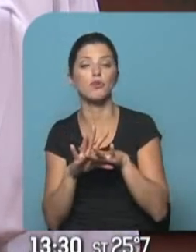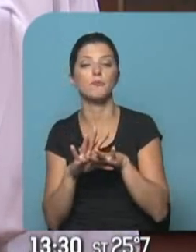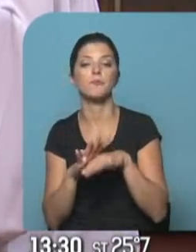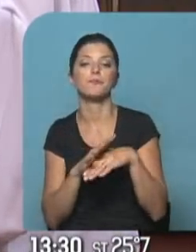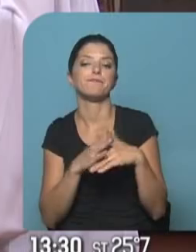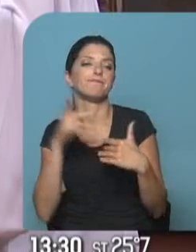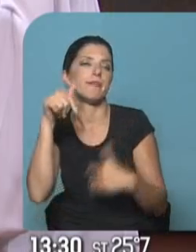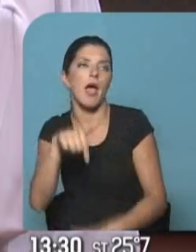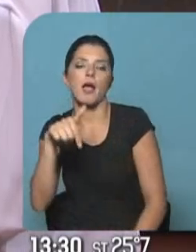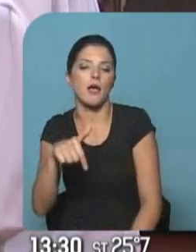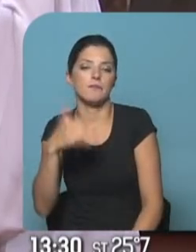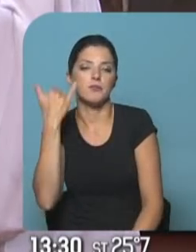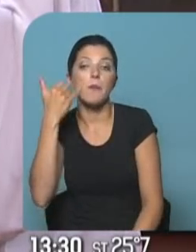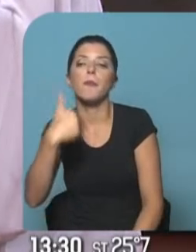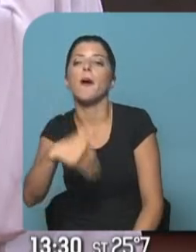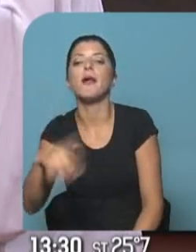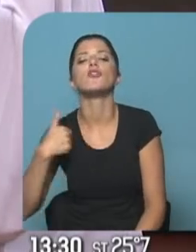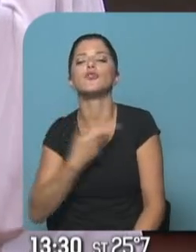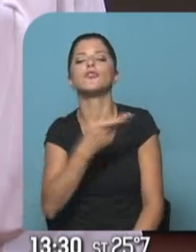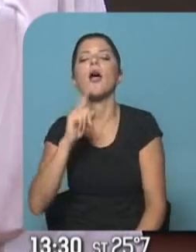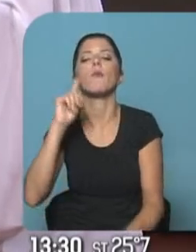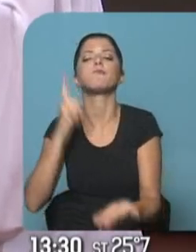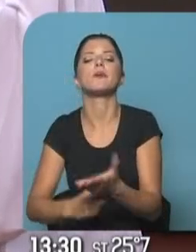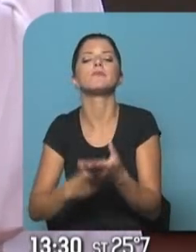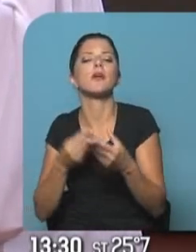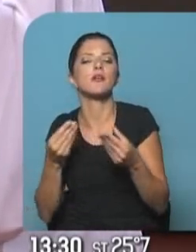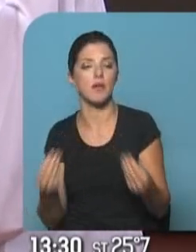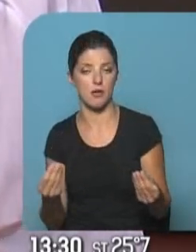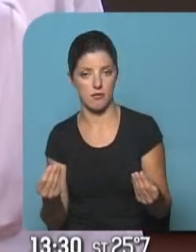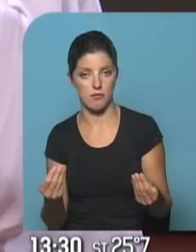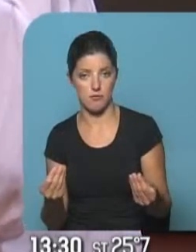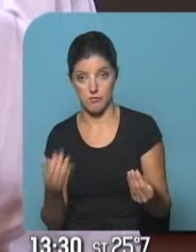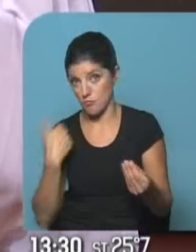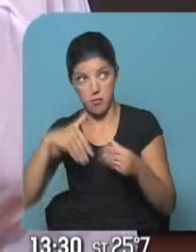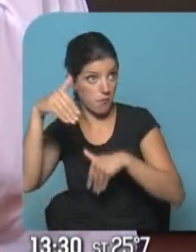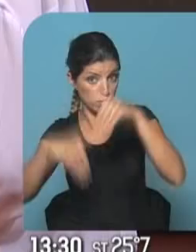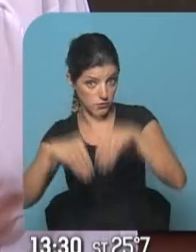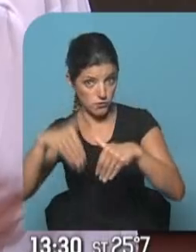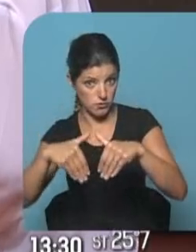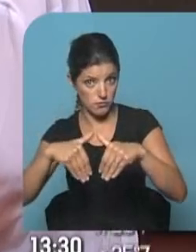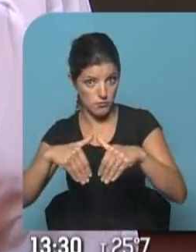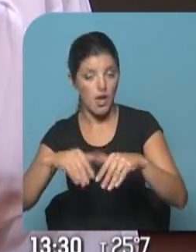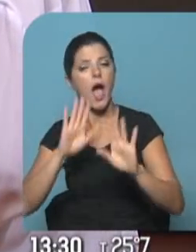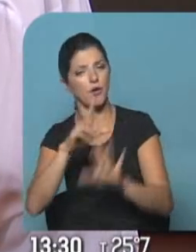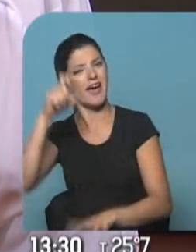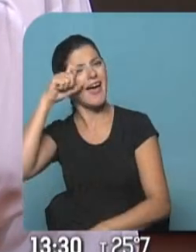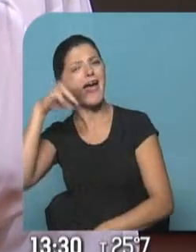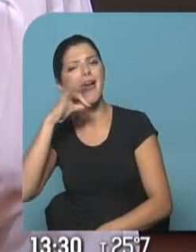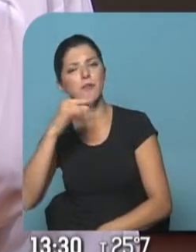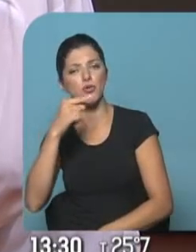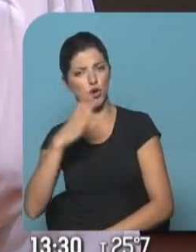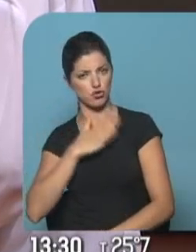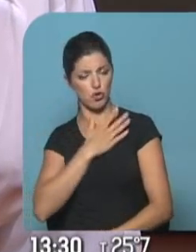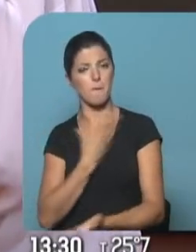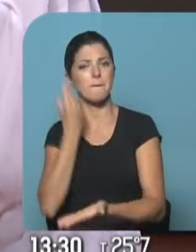un tren donde habrá que ver qué dice la población, qué dice el pueblo, porque van a votar. Y tampoco es cierto que Evo haya dicho, me voy a presentar yo, pero